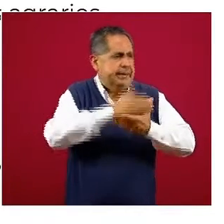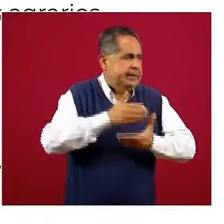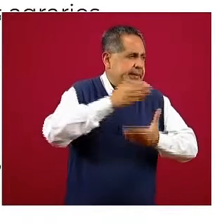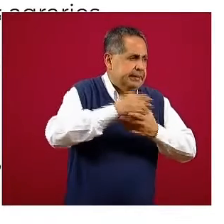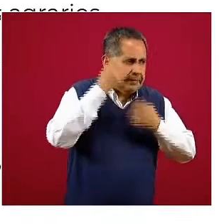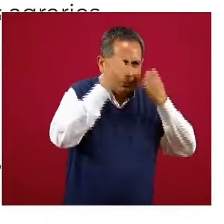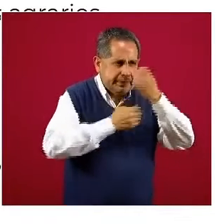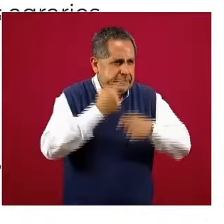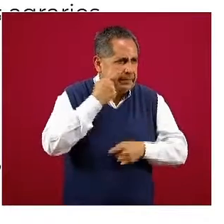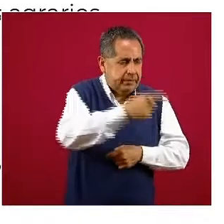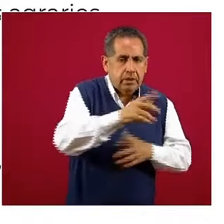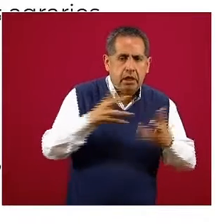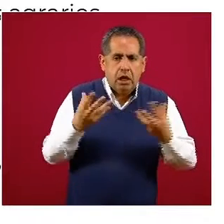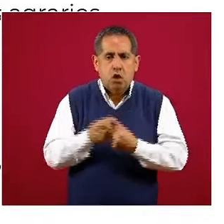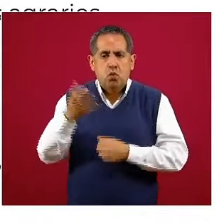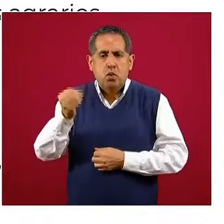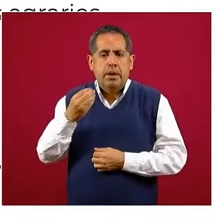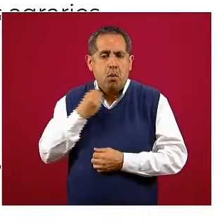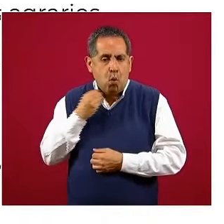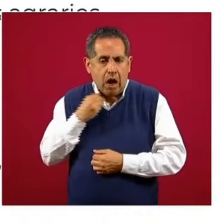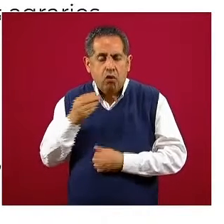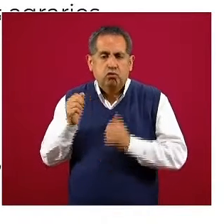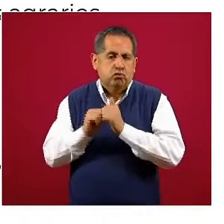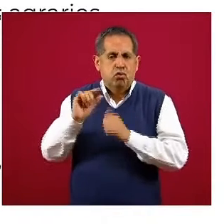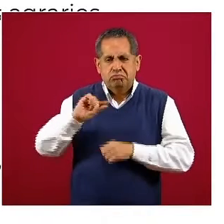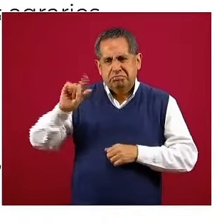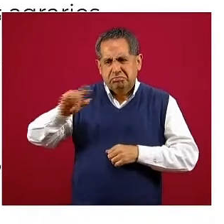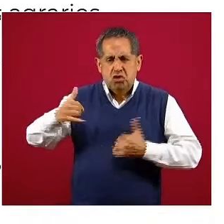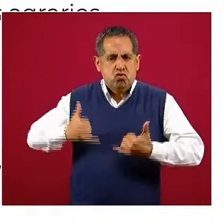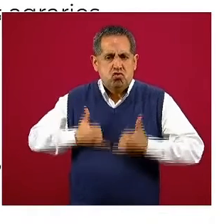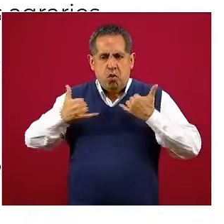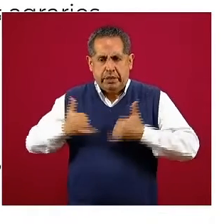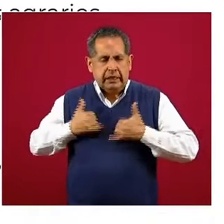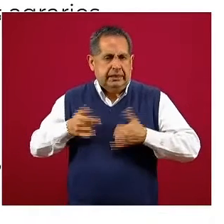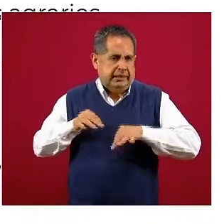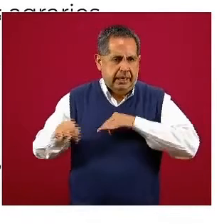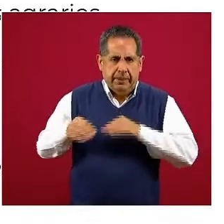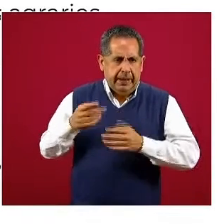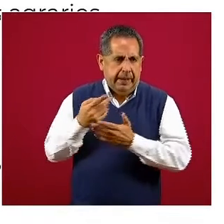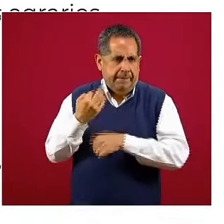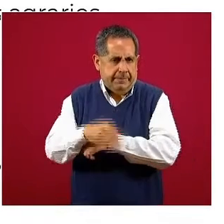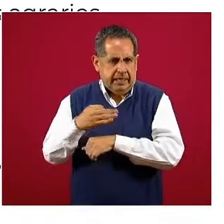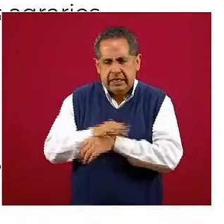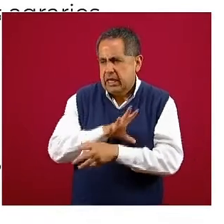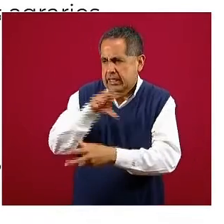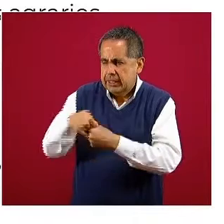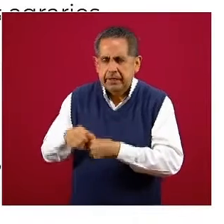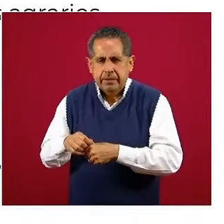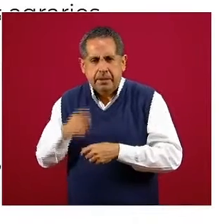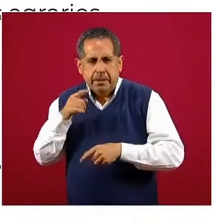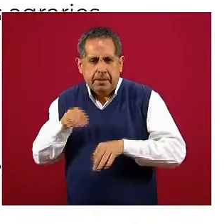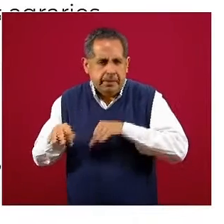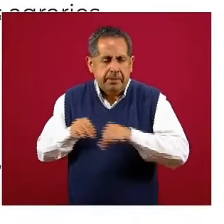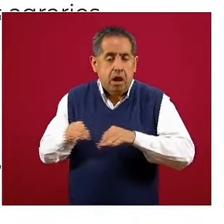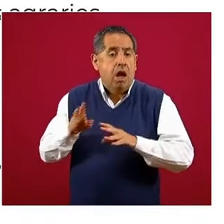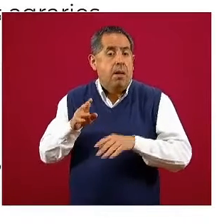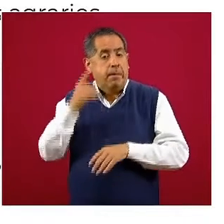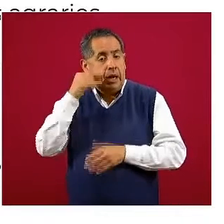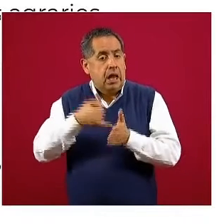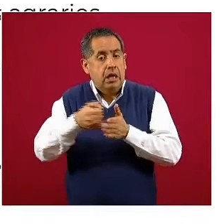no cuidamos a la madre tierra y vinculamos el cuidado de la salud individual y colectivo con el